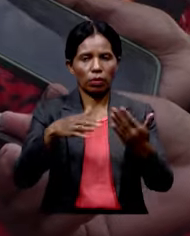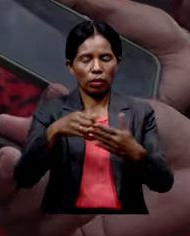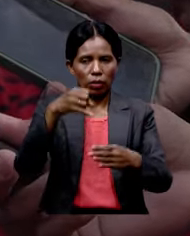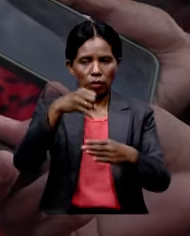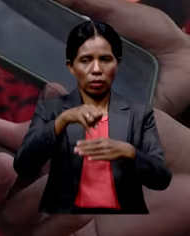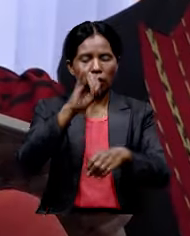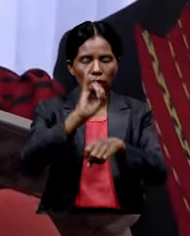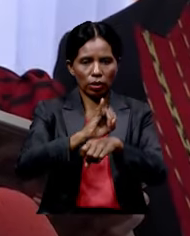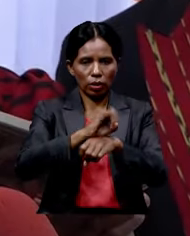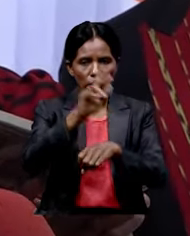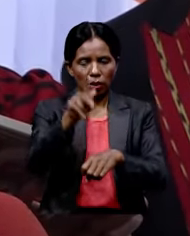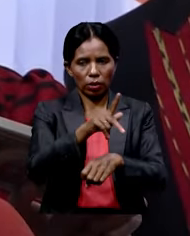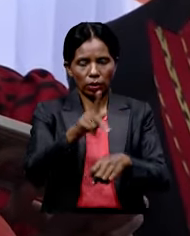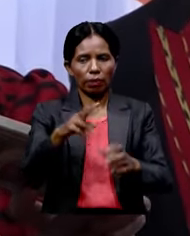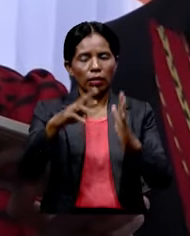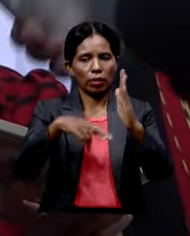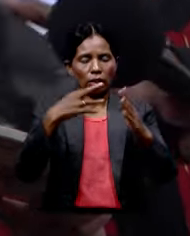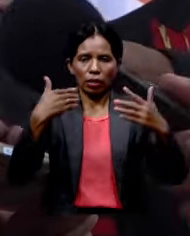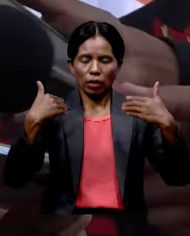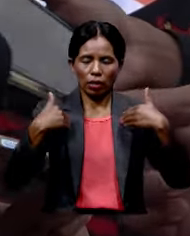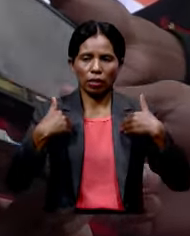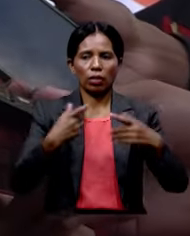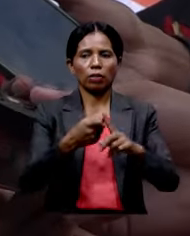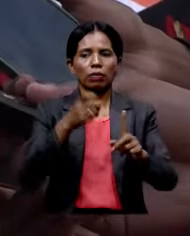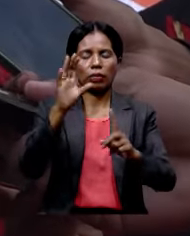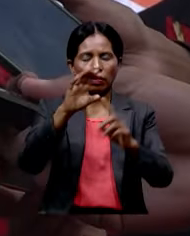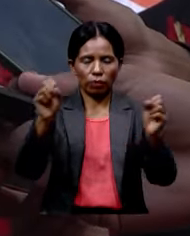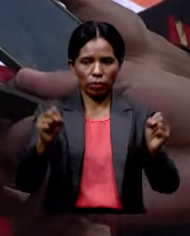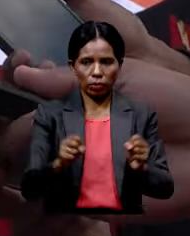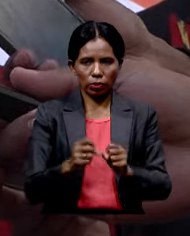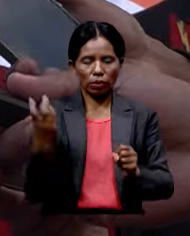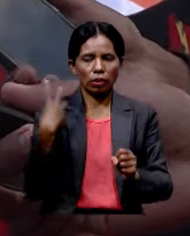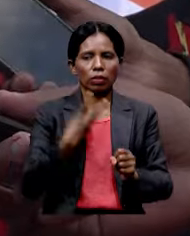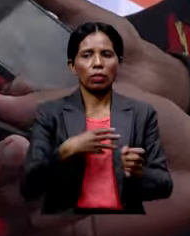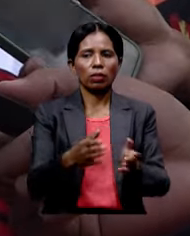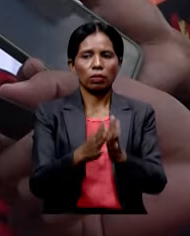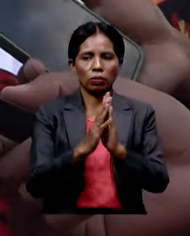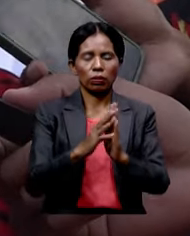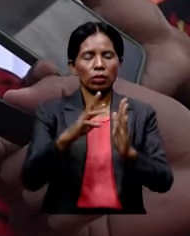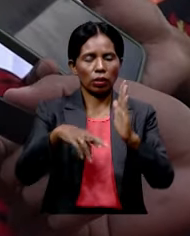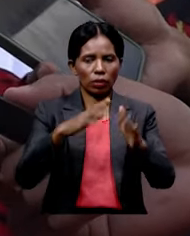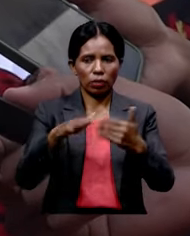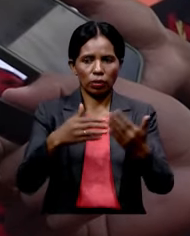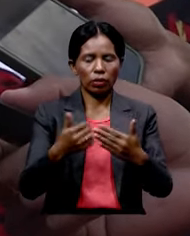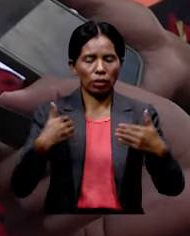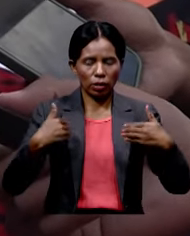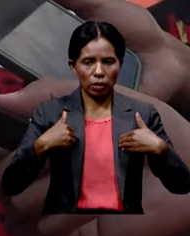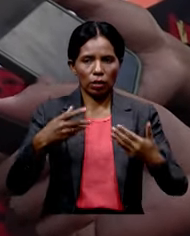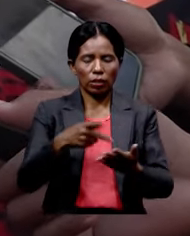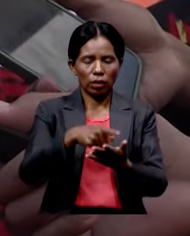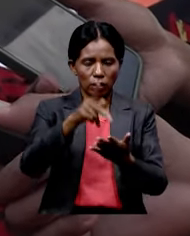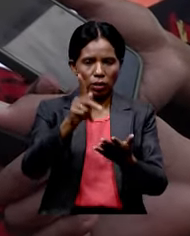Iglesia Católica. Regra y gestiona, ahora le digo si se fue su si era maquita justo para reforzar regras. Si era y multa, si la